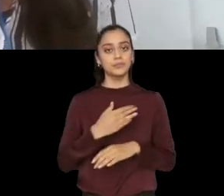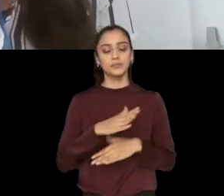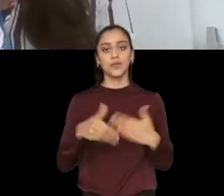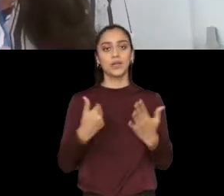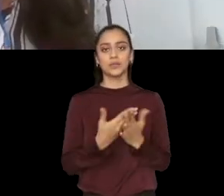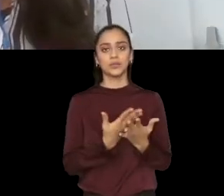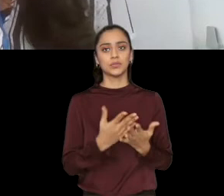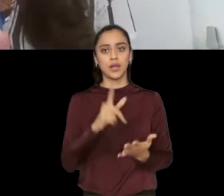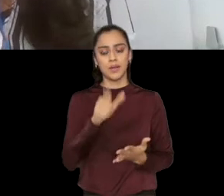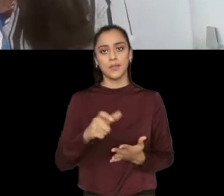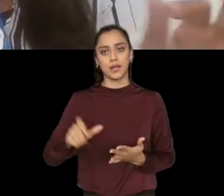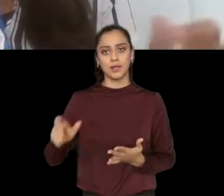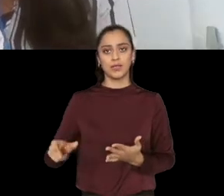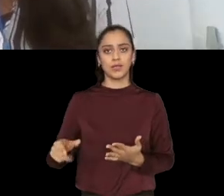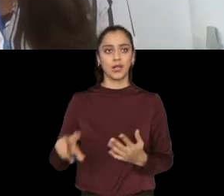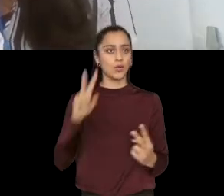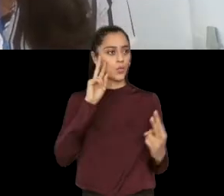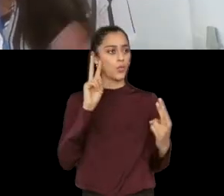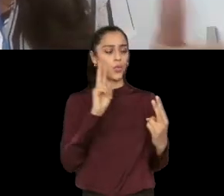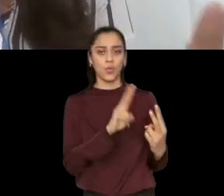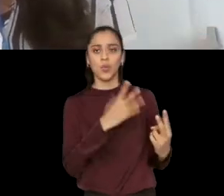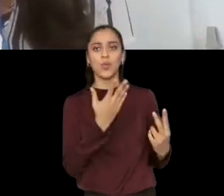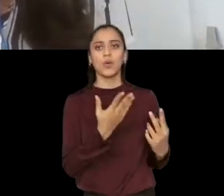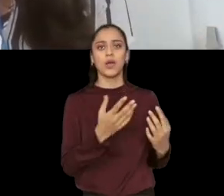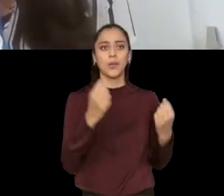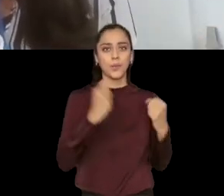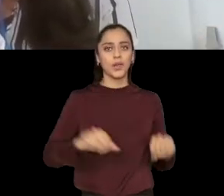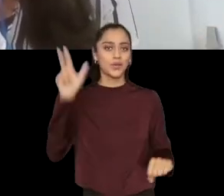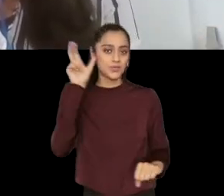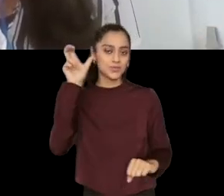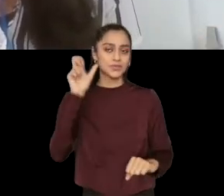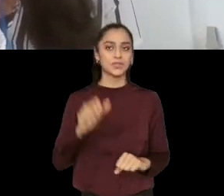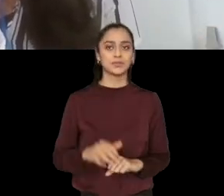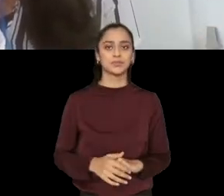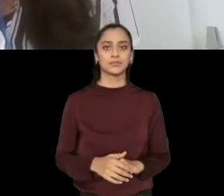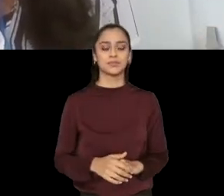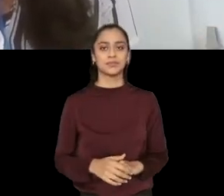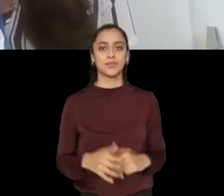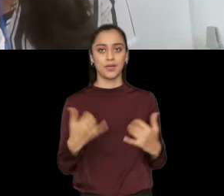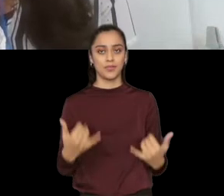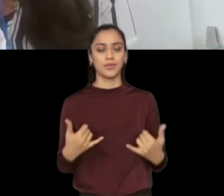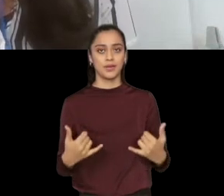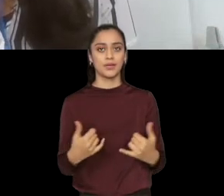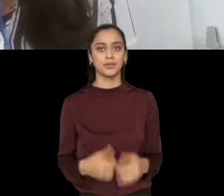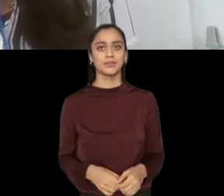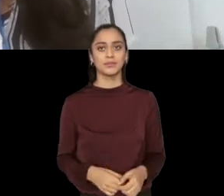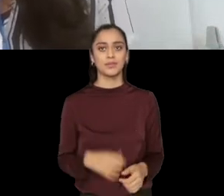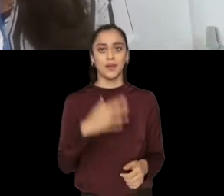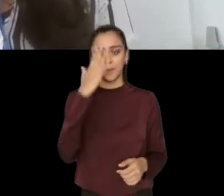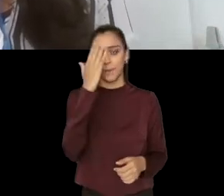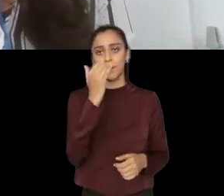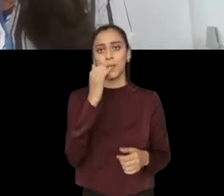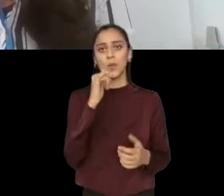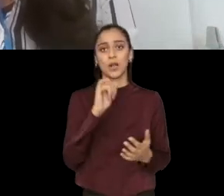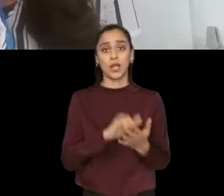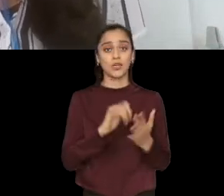todas esas personas así que conozcas y que te puedan estar escuchando en este momento, porque esto va a